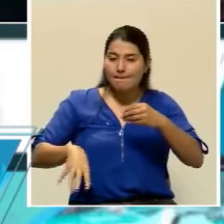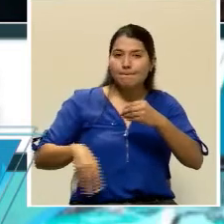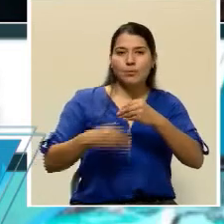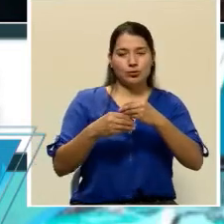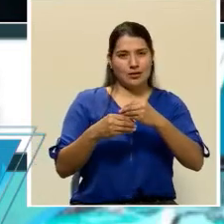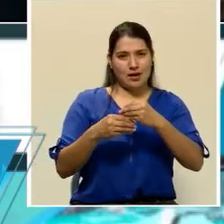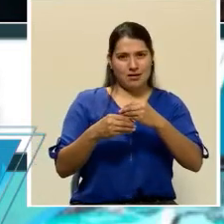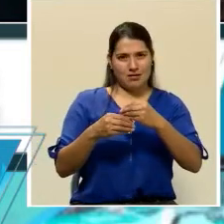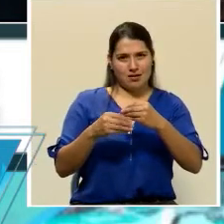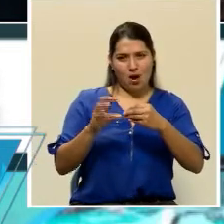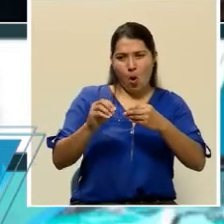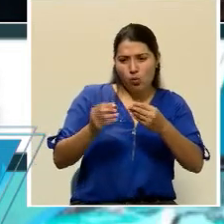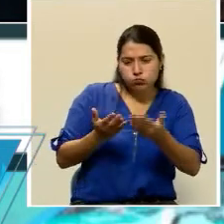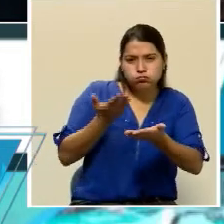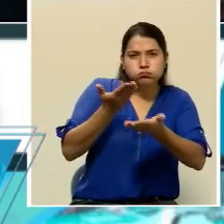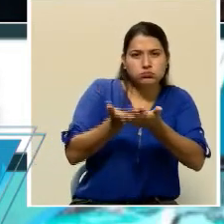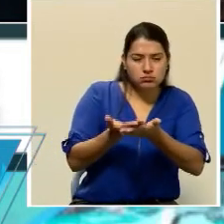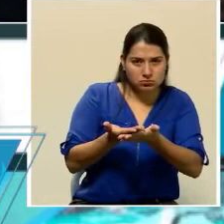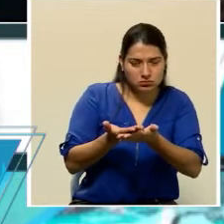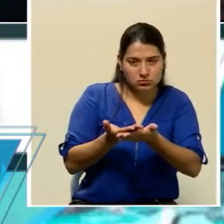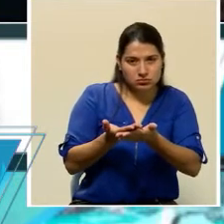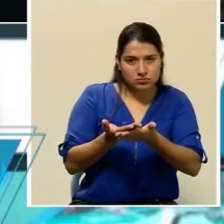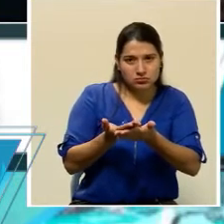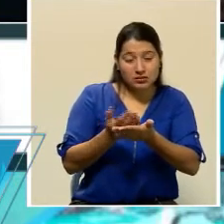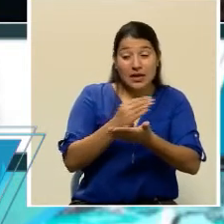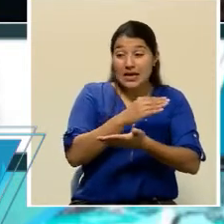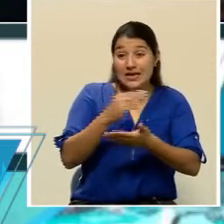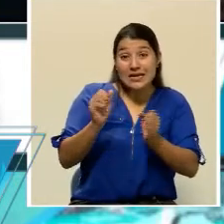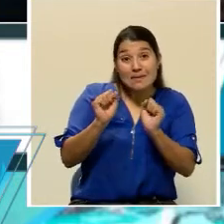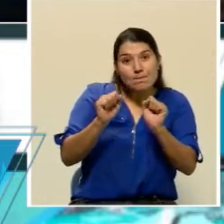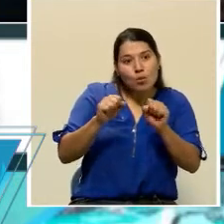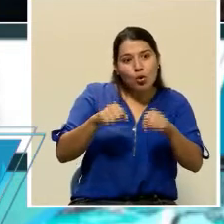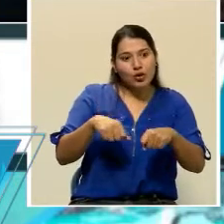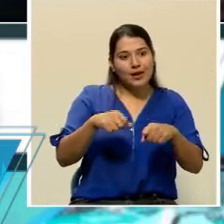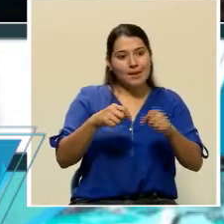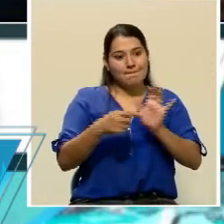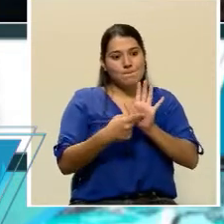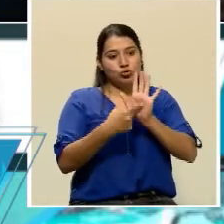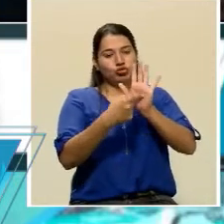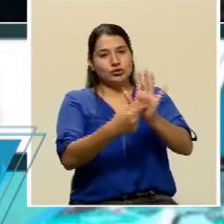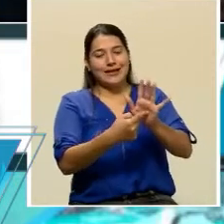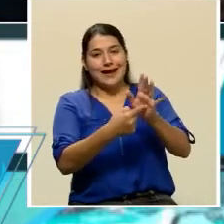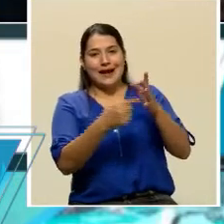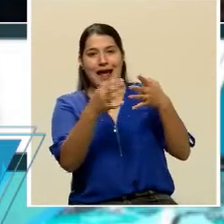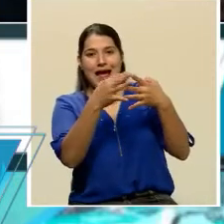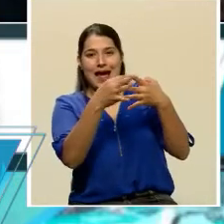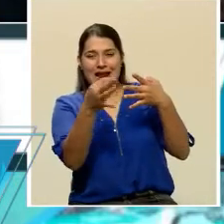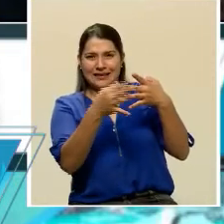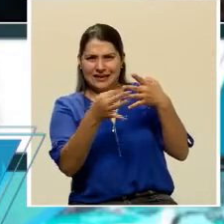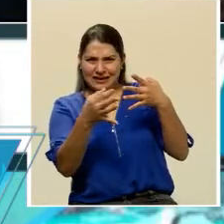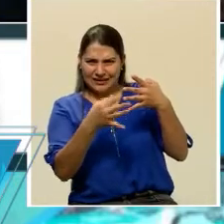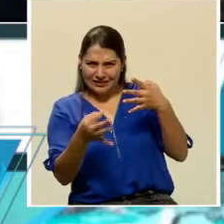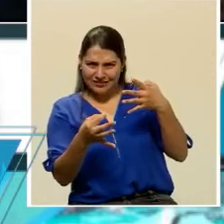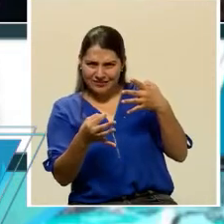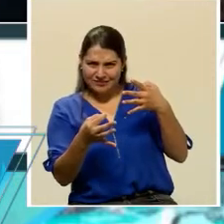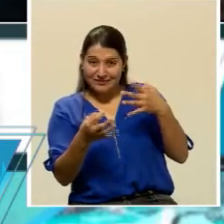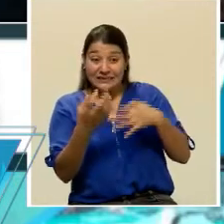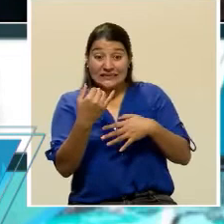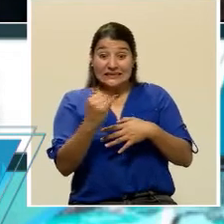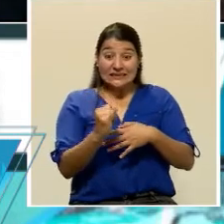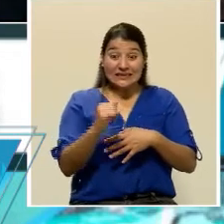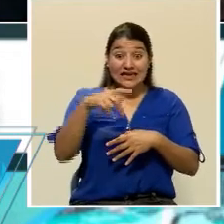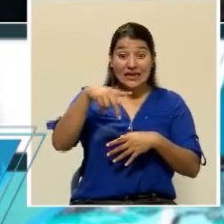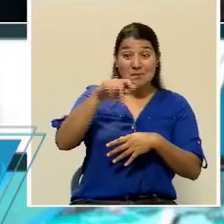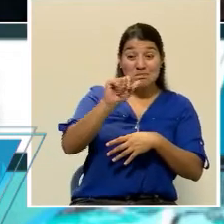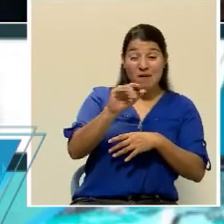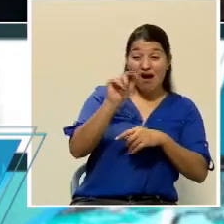aportar y de dar alternativas cuando se critica. También tenemos